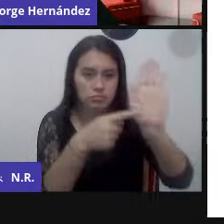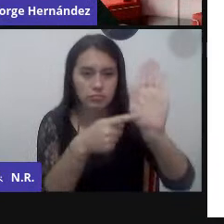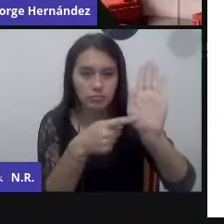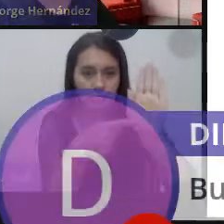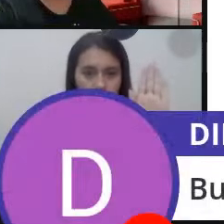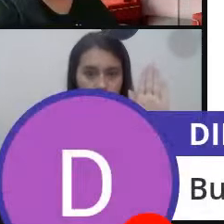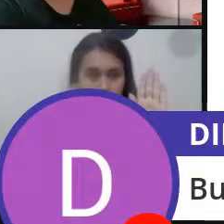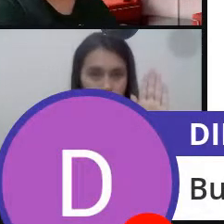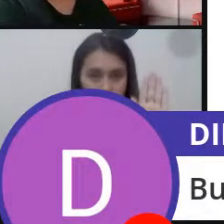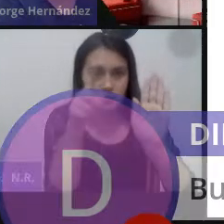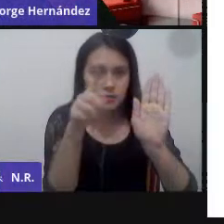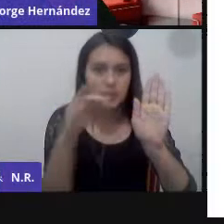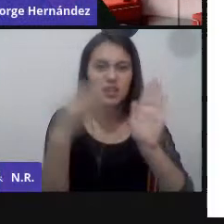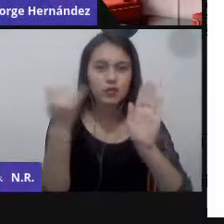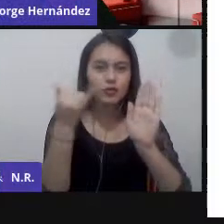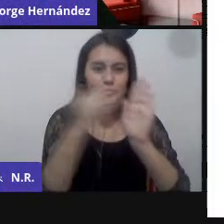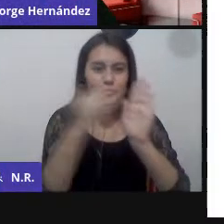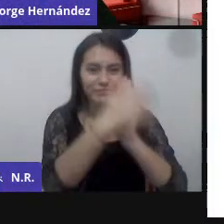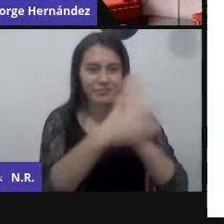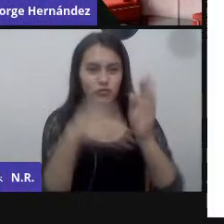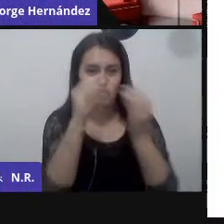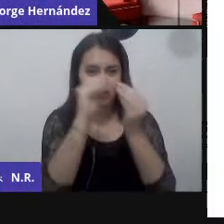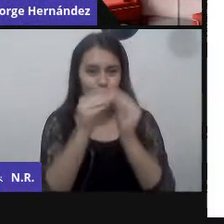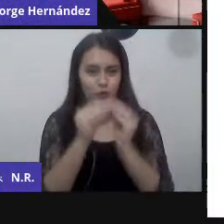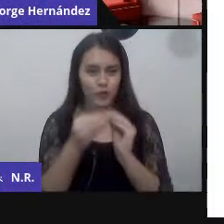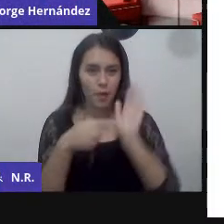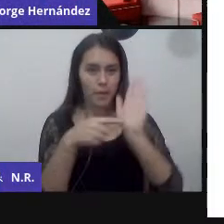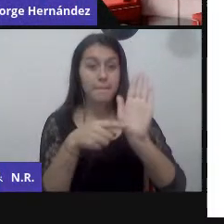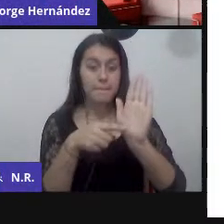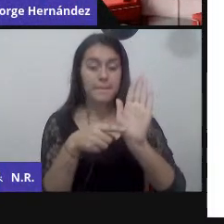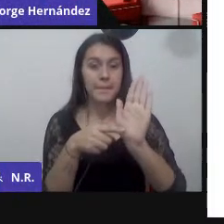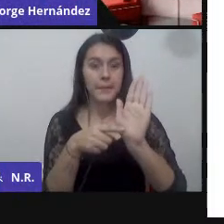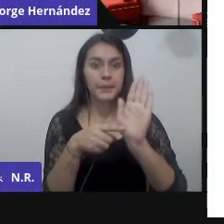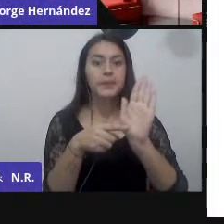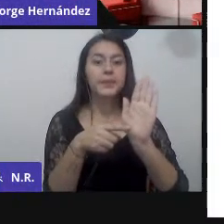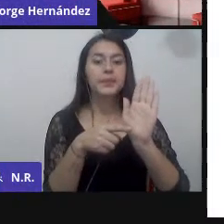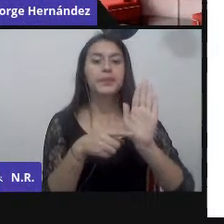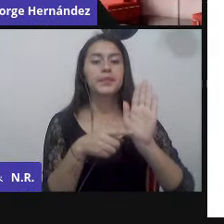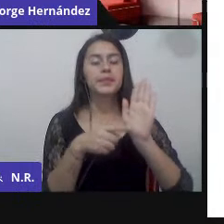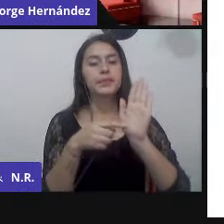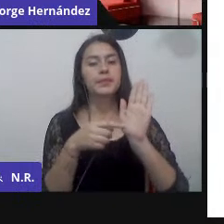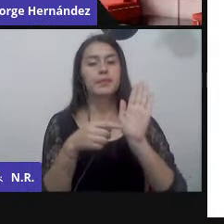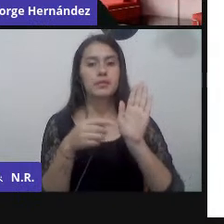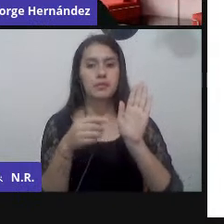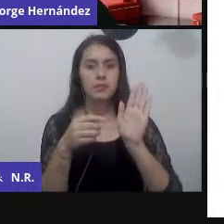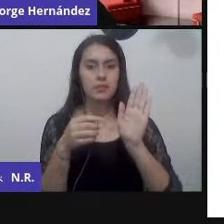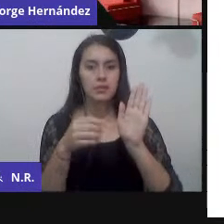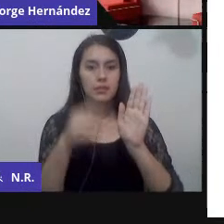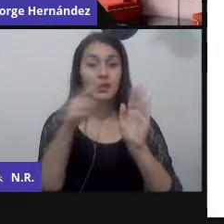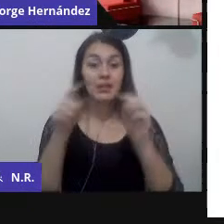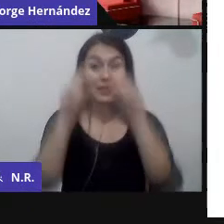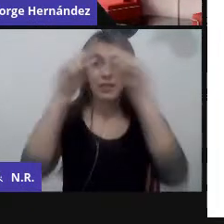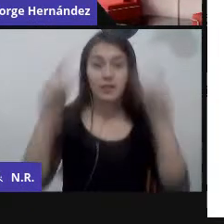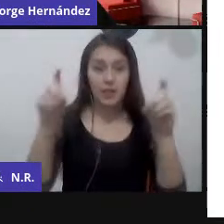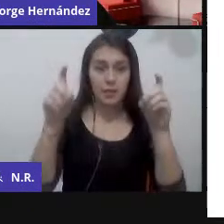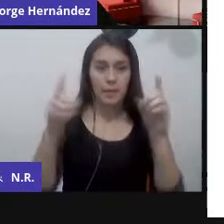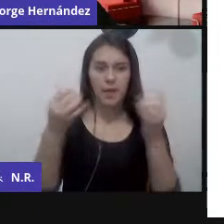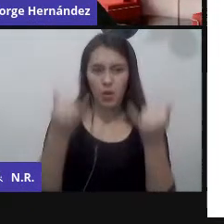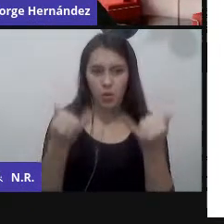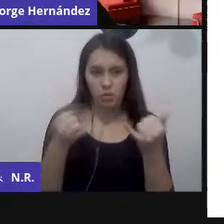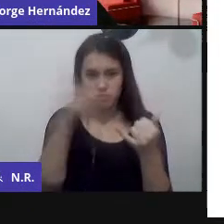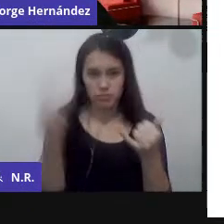de este espacio. Buena tarde, Diego Armando, buena tarde. Este es el identificador visual del espacio y este es el tema que tenemos el día de